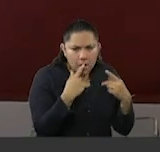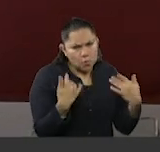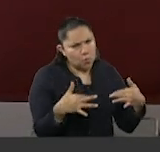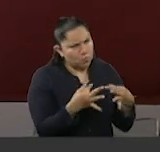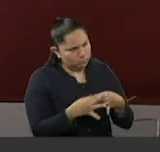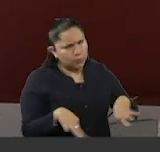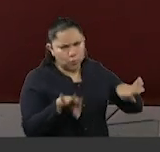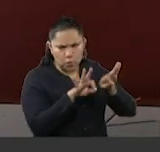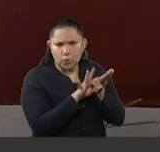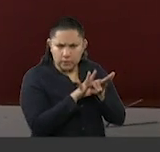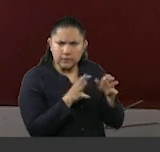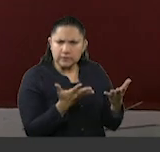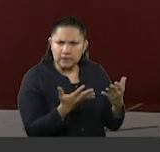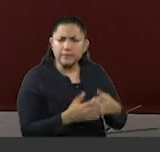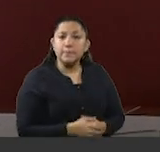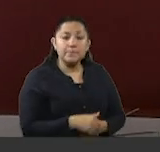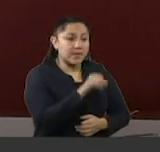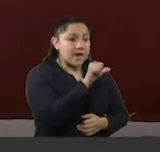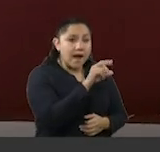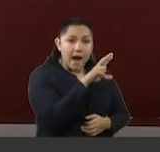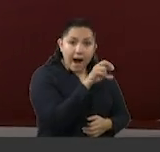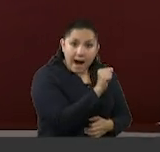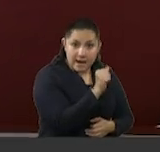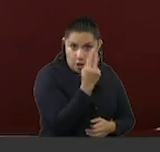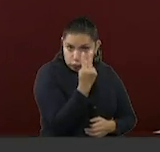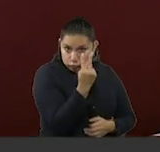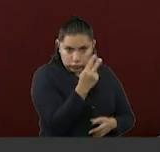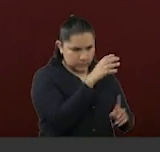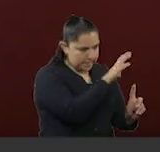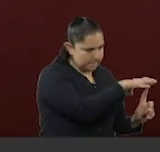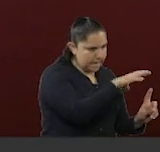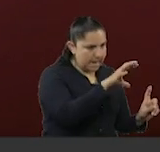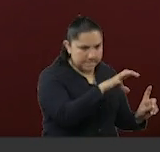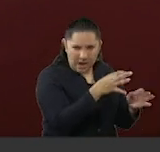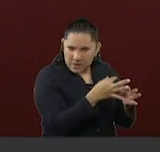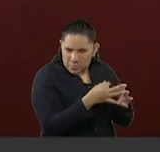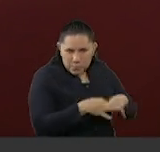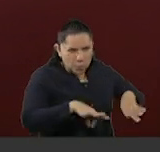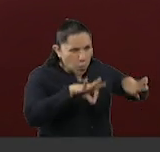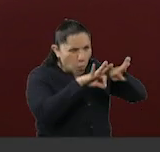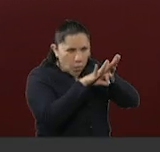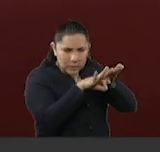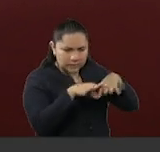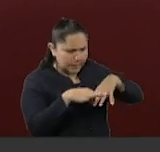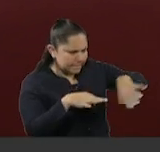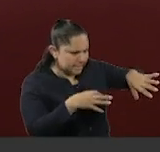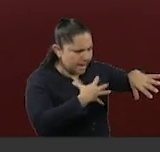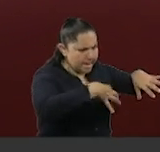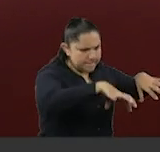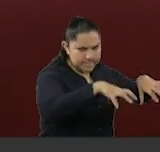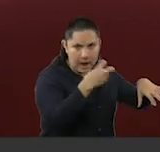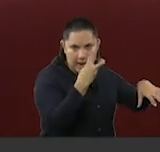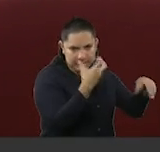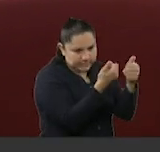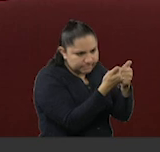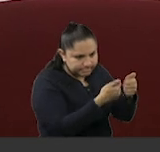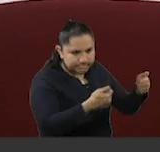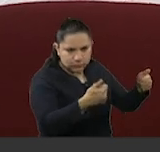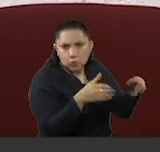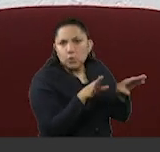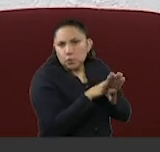separan dos áreas fundamentales de la organización, de la administración, de la